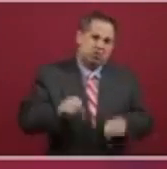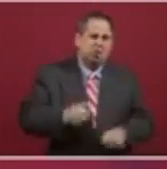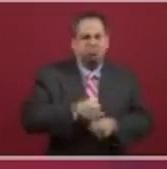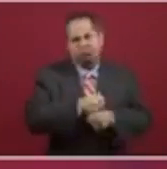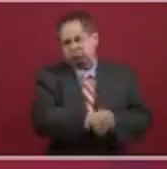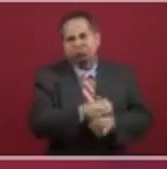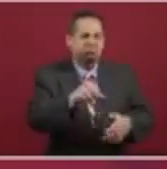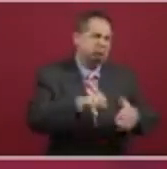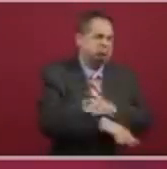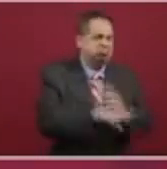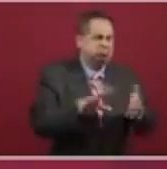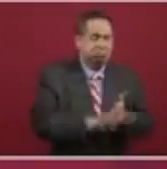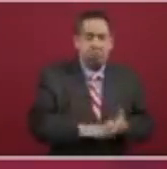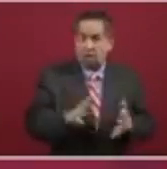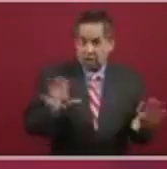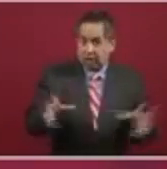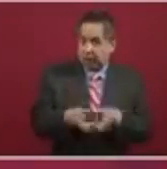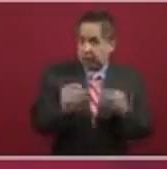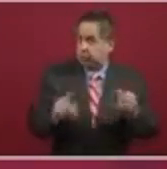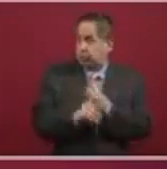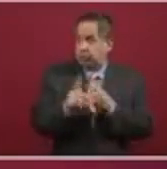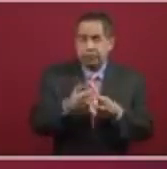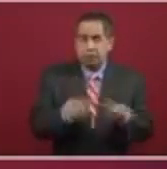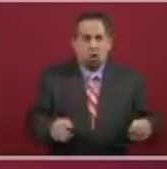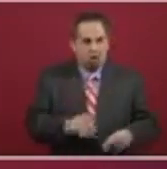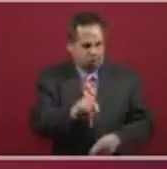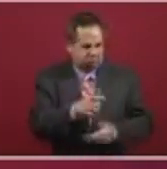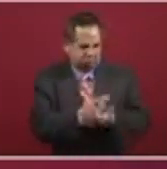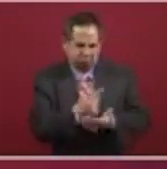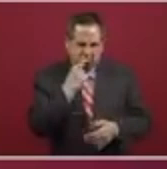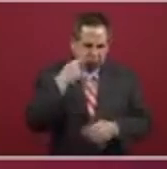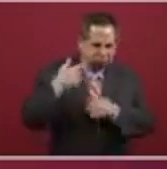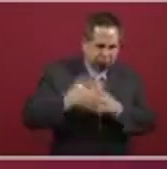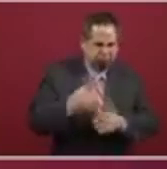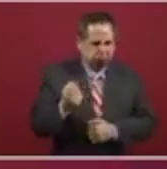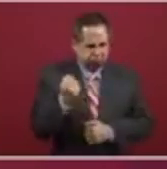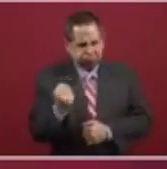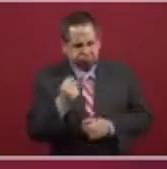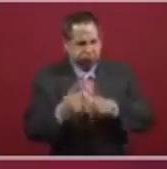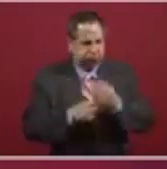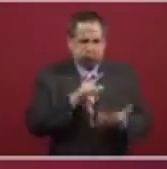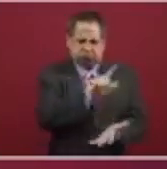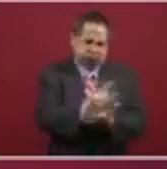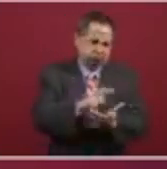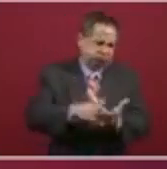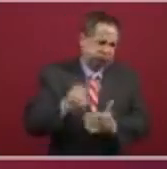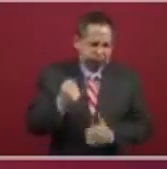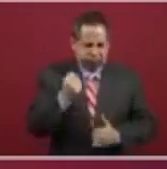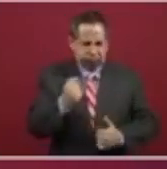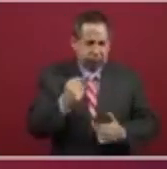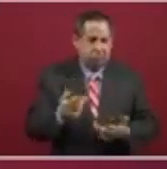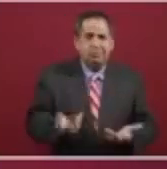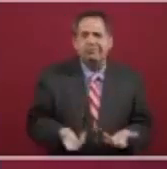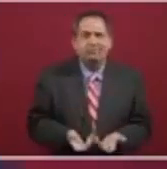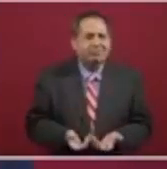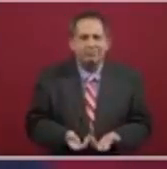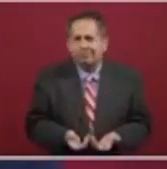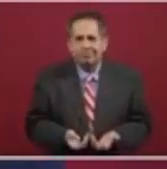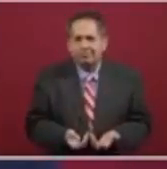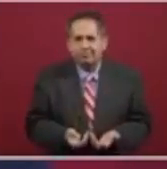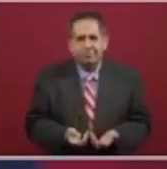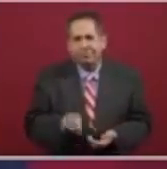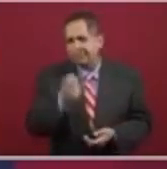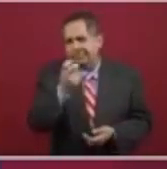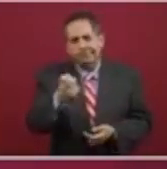ni con cárceles, ni con amenazas de mano dura, ni con leyes más severas. No se puede